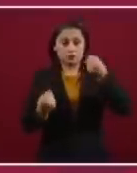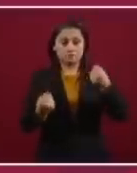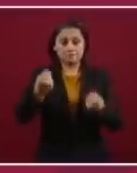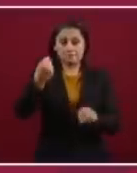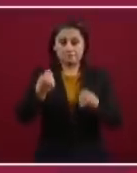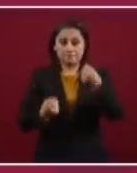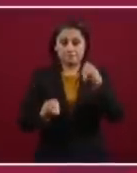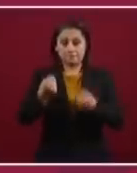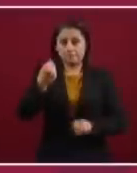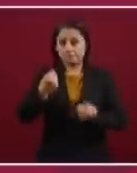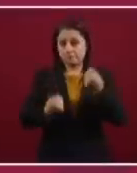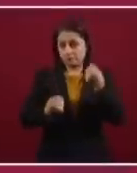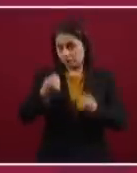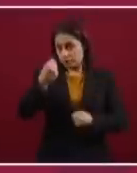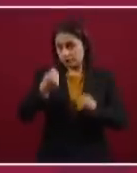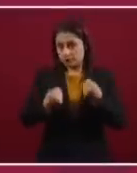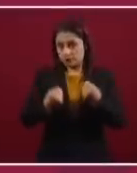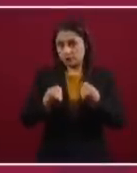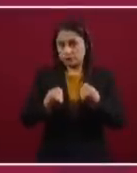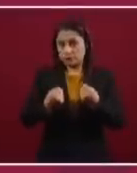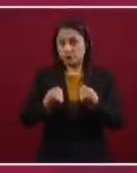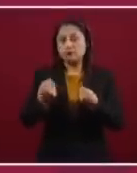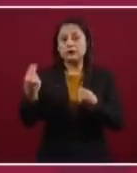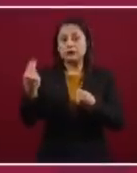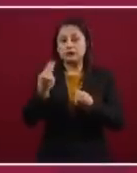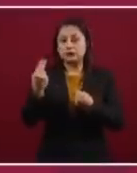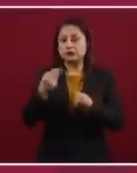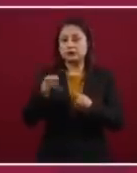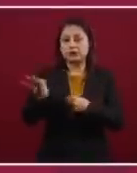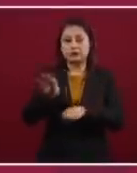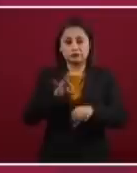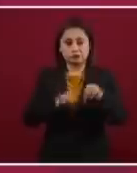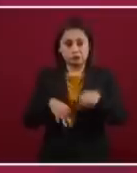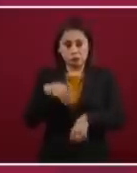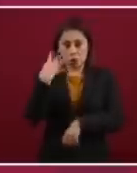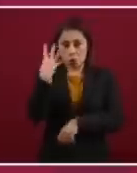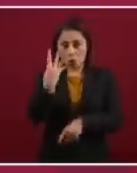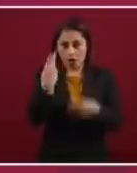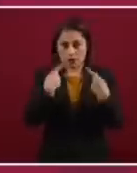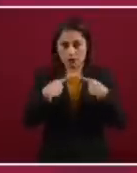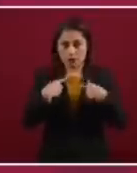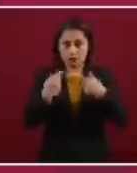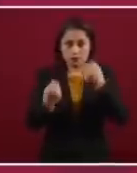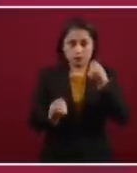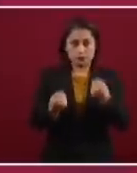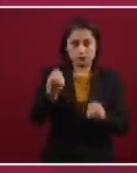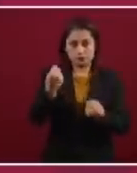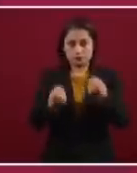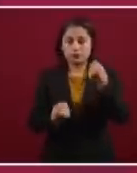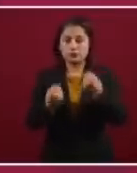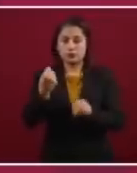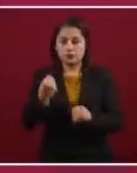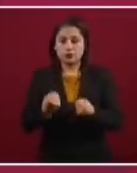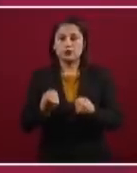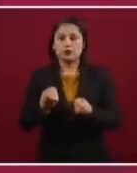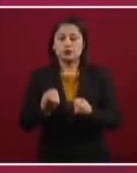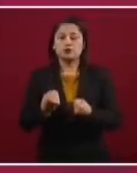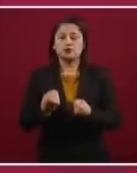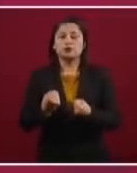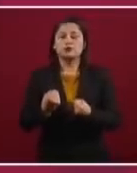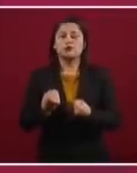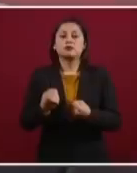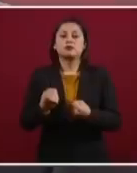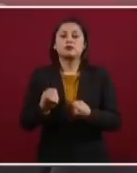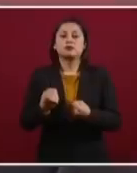se tendrían que contratar a cuatro si fuese solo un remolque